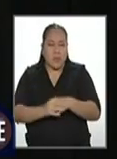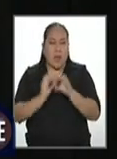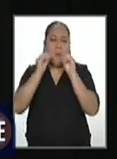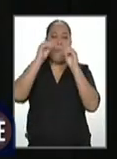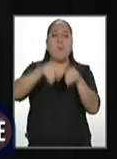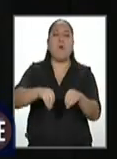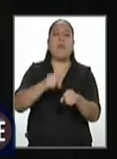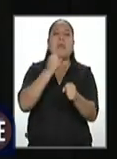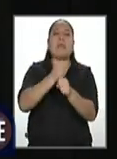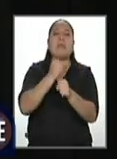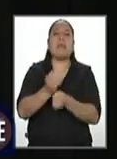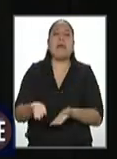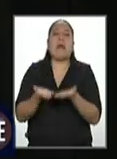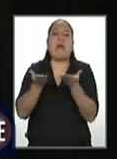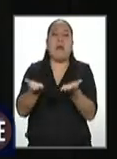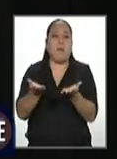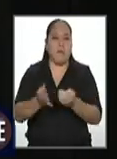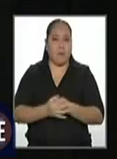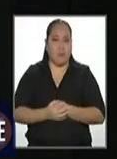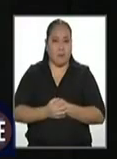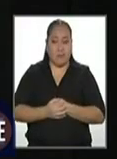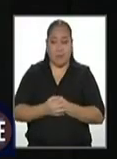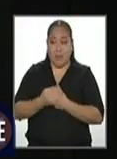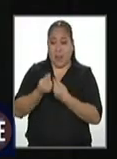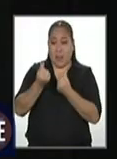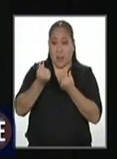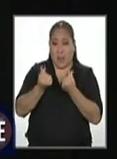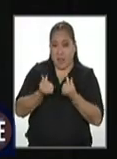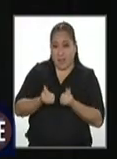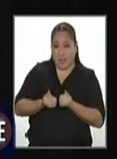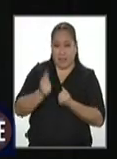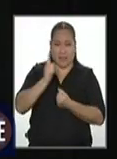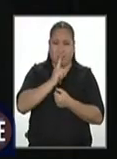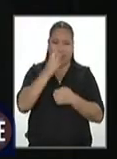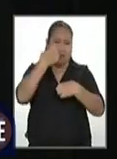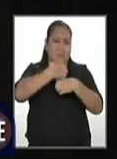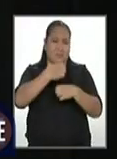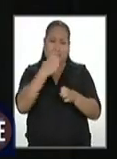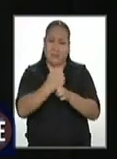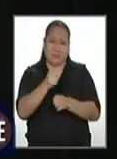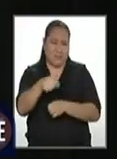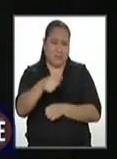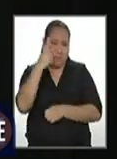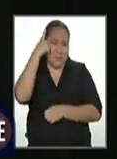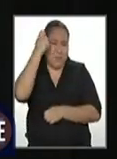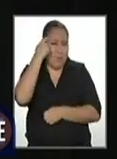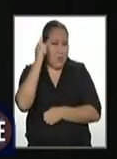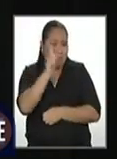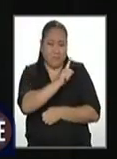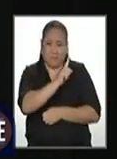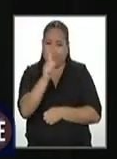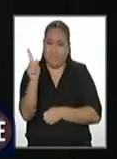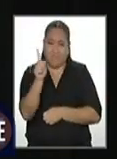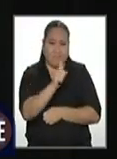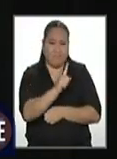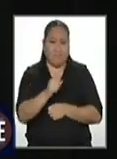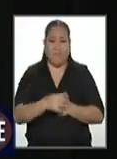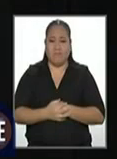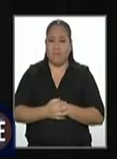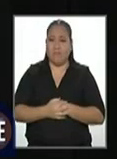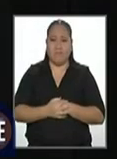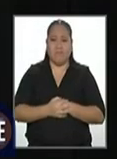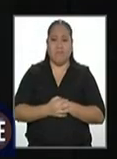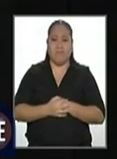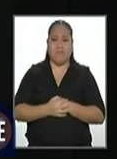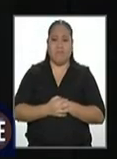de trabajo. La riqueza no la crean los políticos, ni